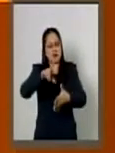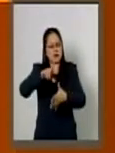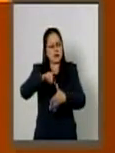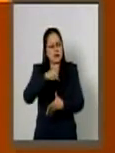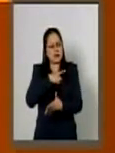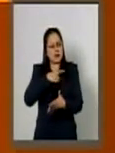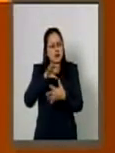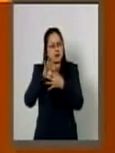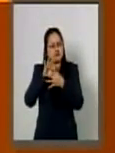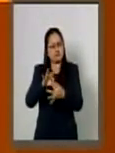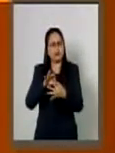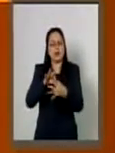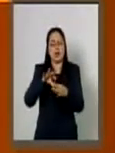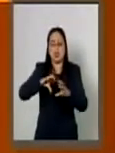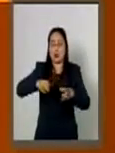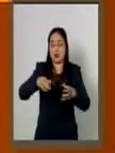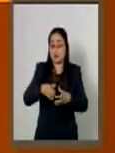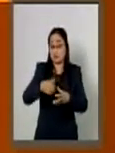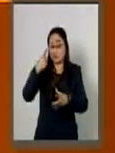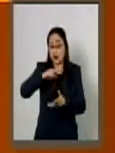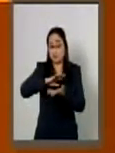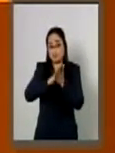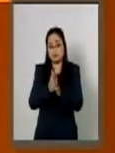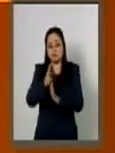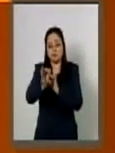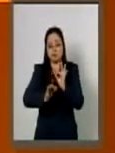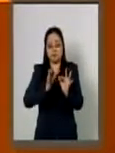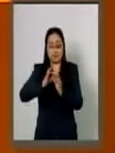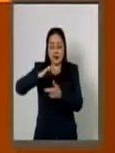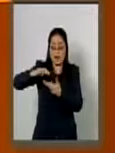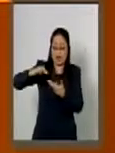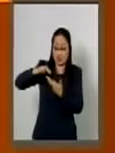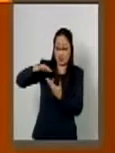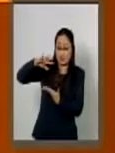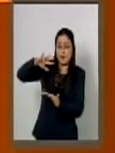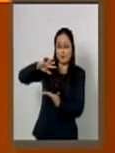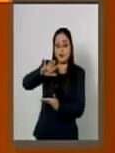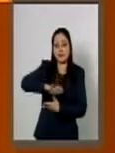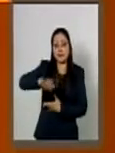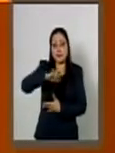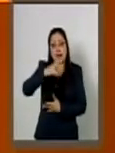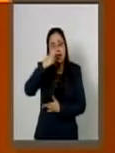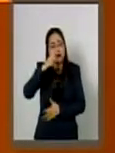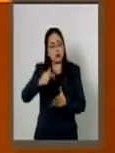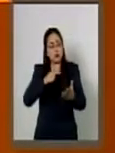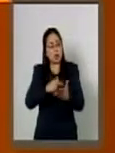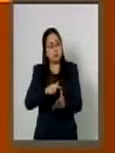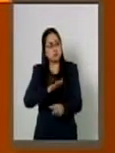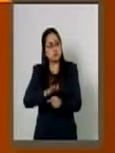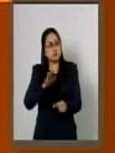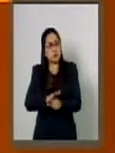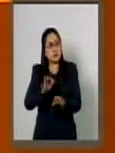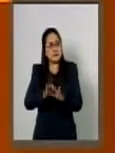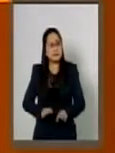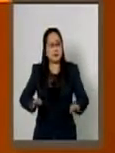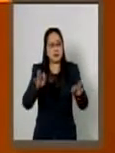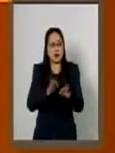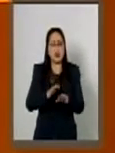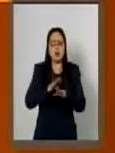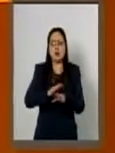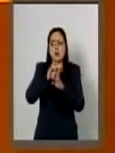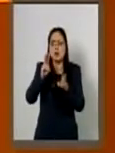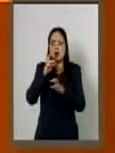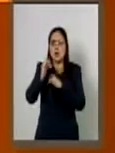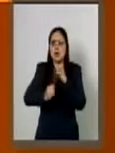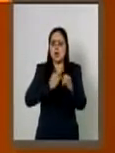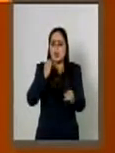y el Caribe. Para consolidar a la región como una zona estratégica en el concierto internacional, ante